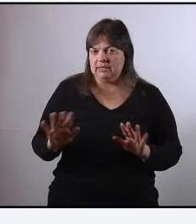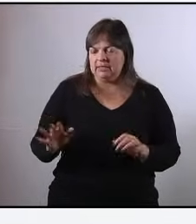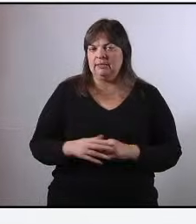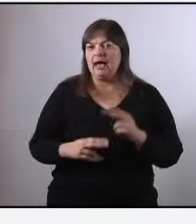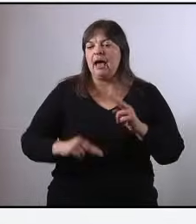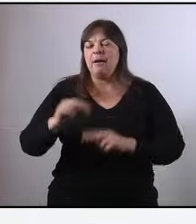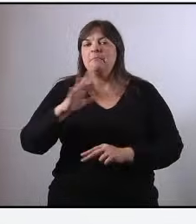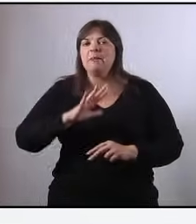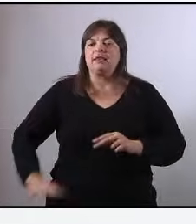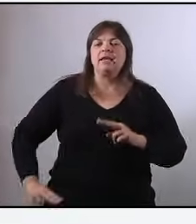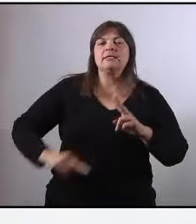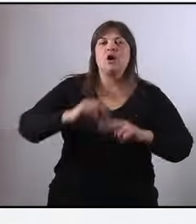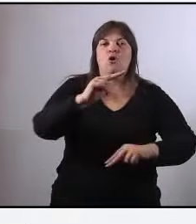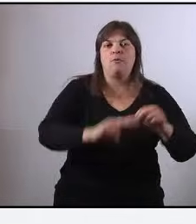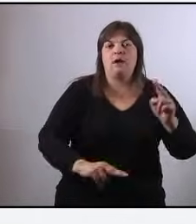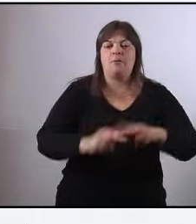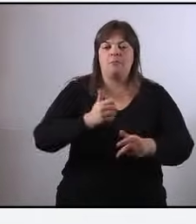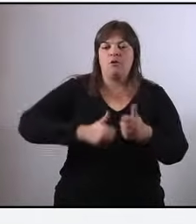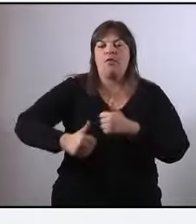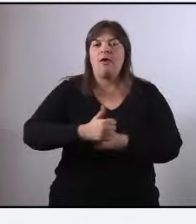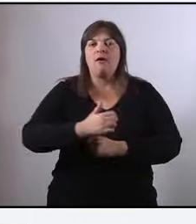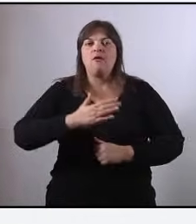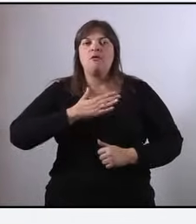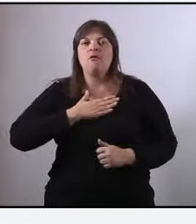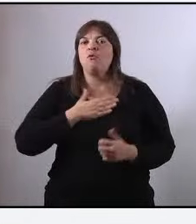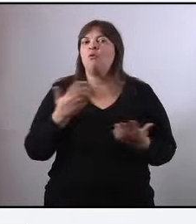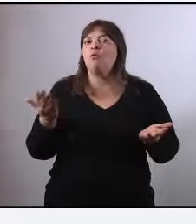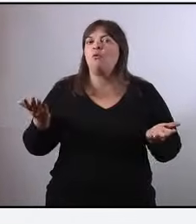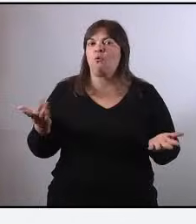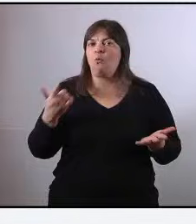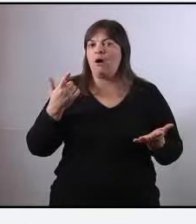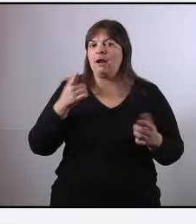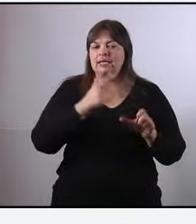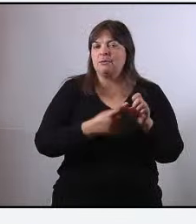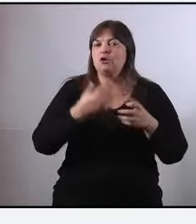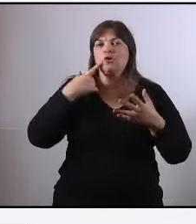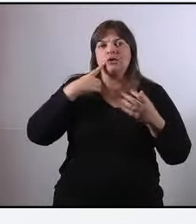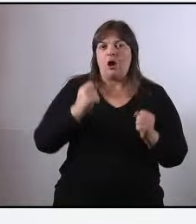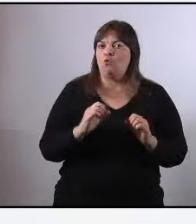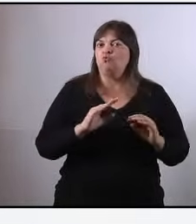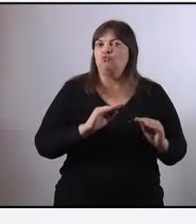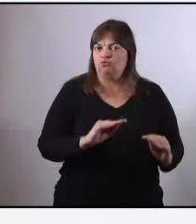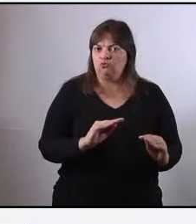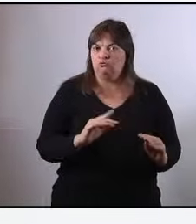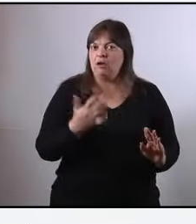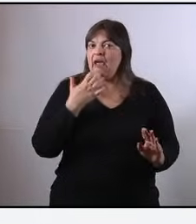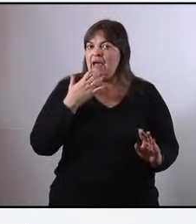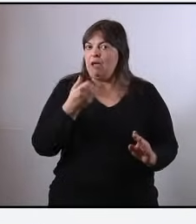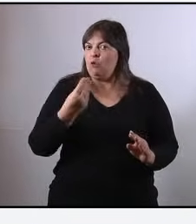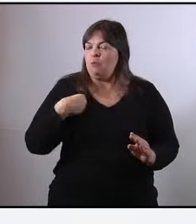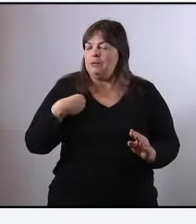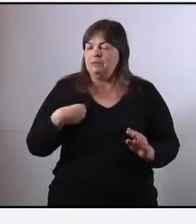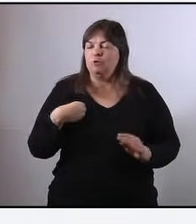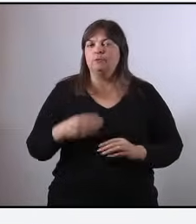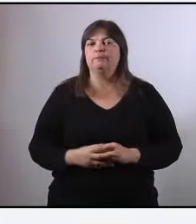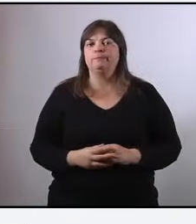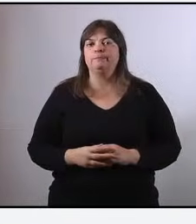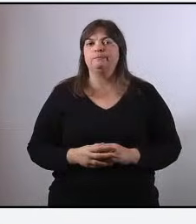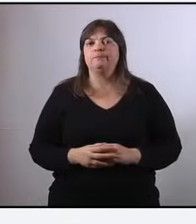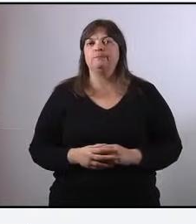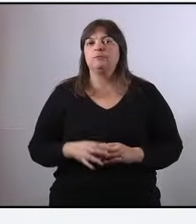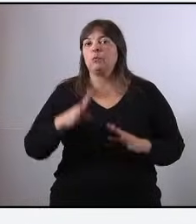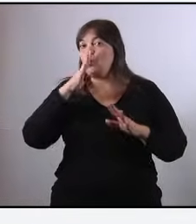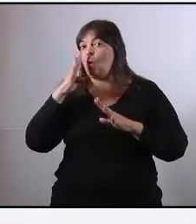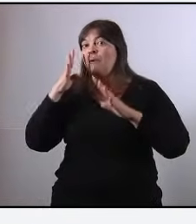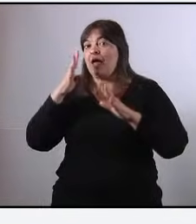La prioridad para nuestro Gobierno siempre ha sido la salud de los extremeños y esto es un ejemplo de ello. Durante 9